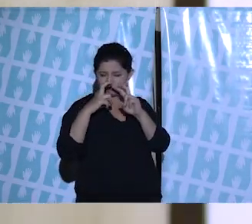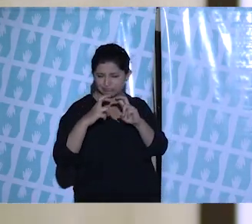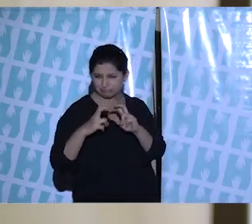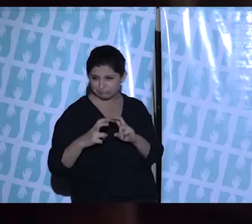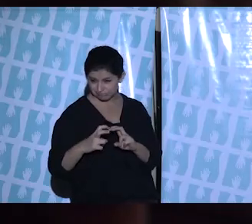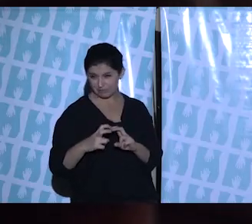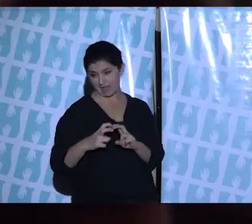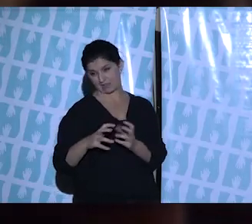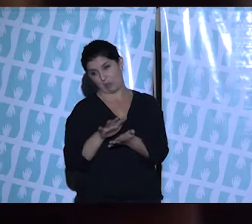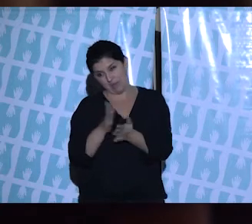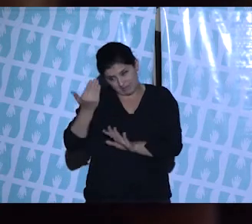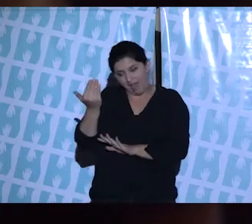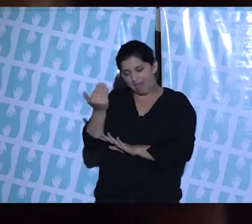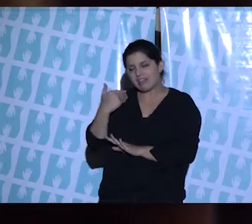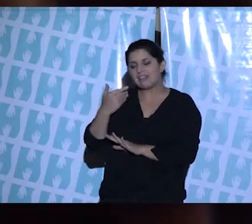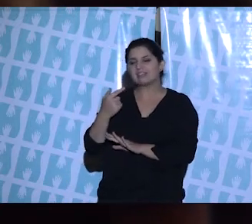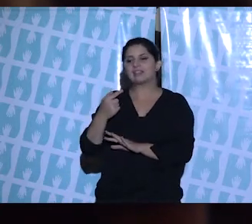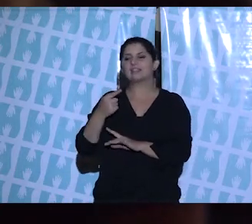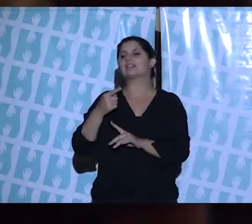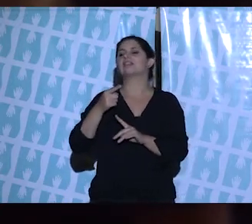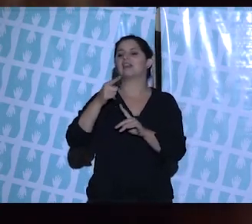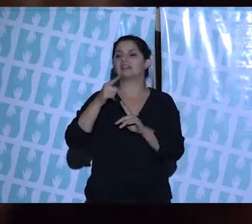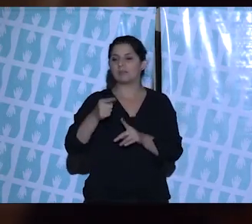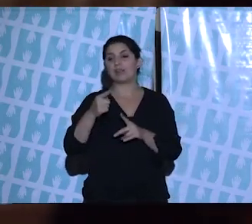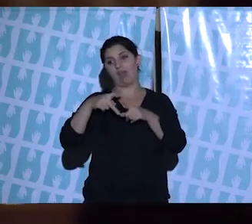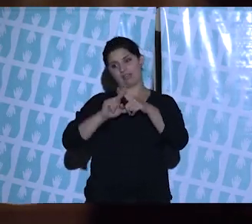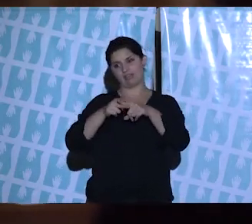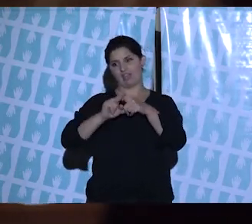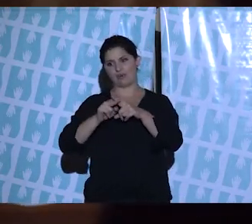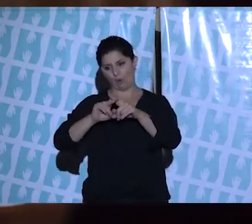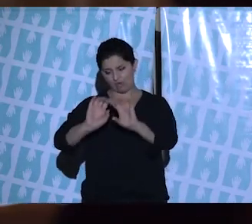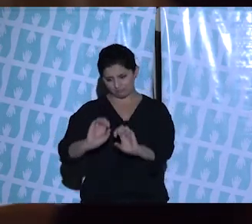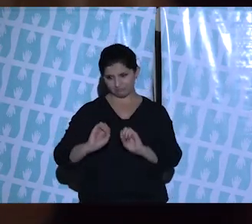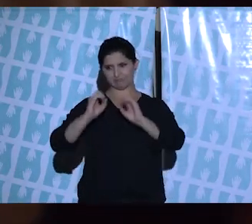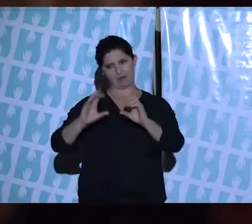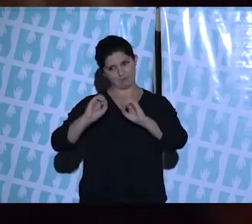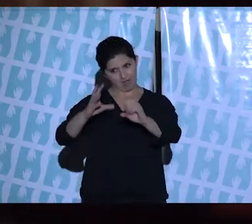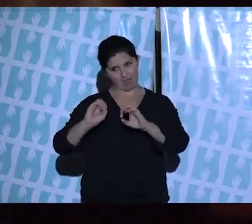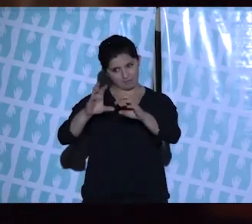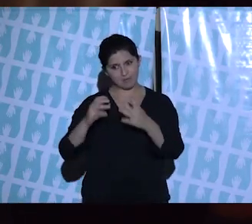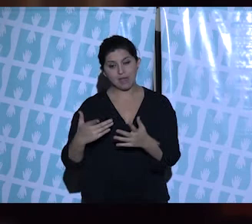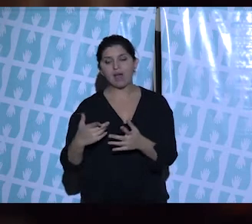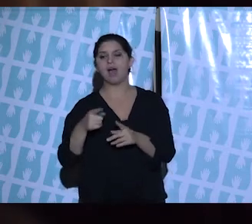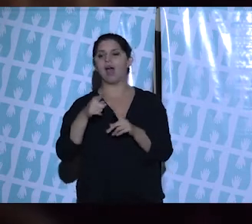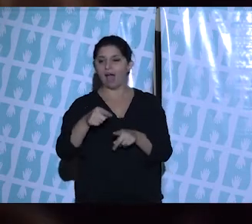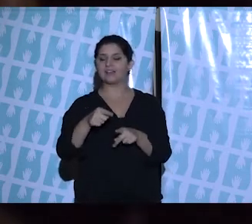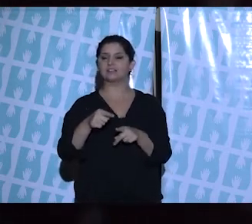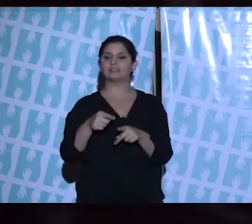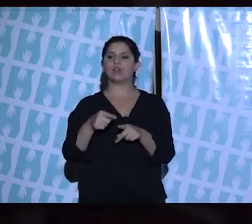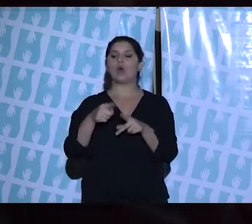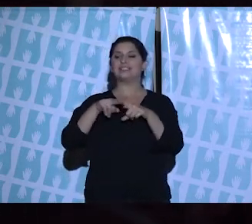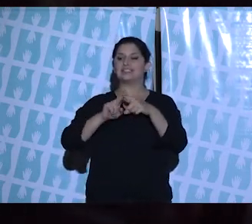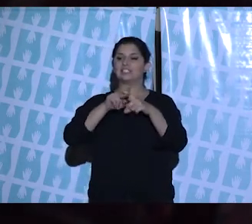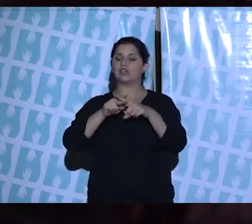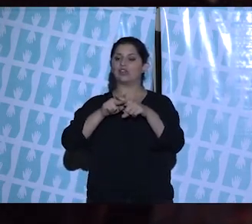investigación básica y particularmente por una tecnología que es tremendamente apasionante, que se llama